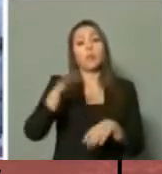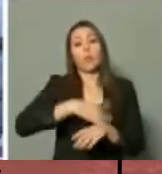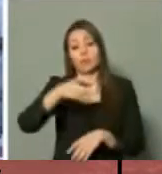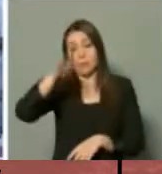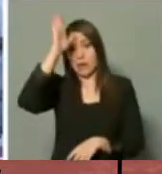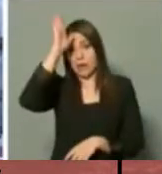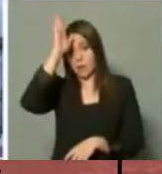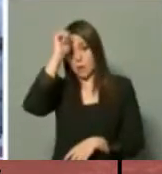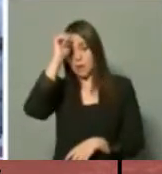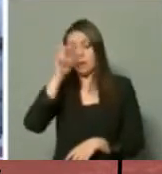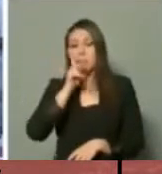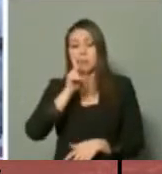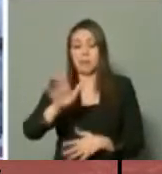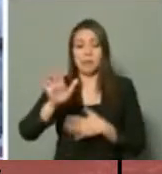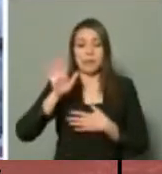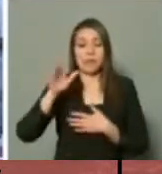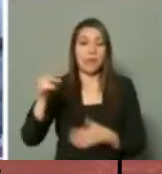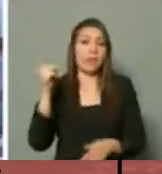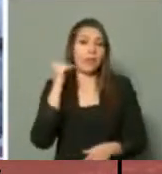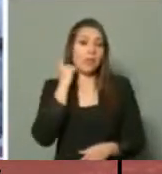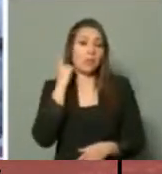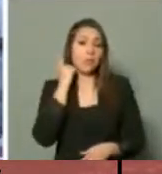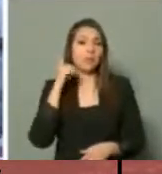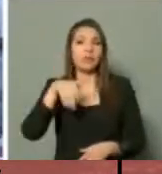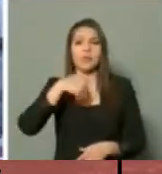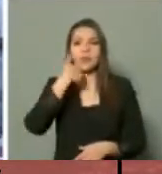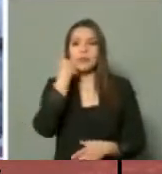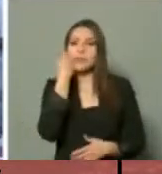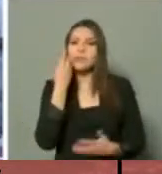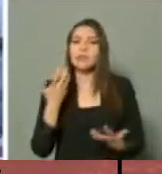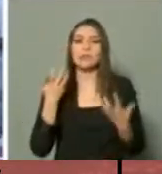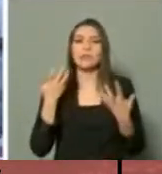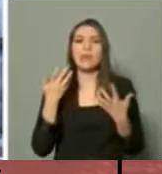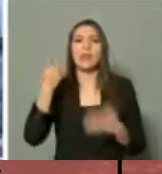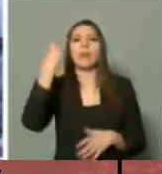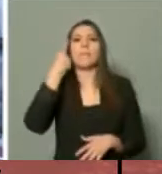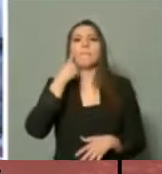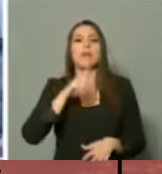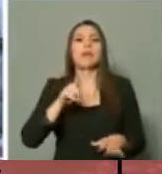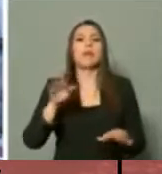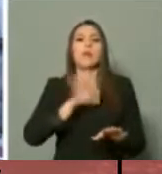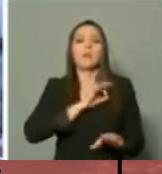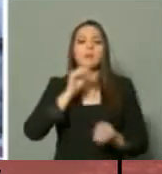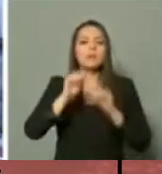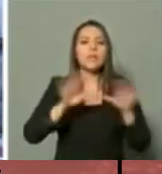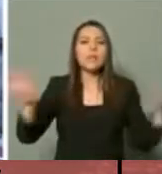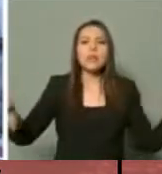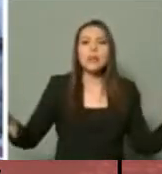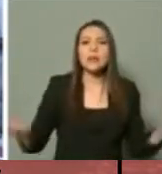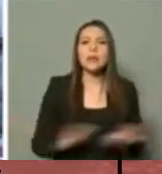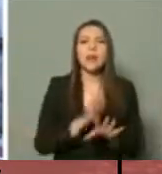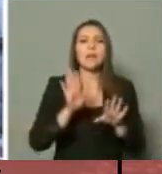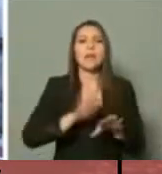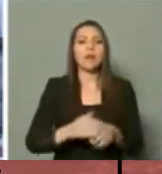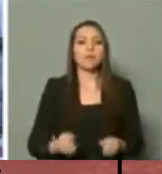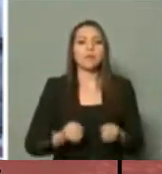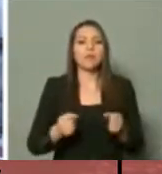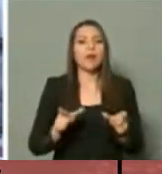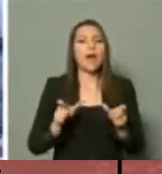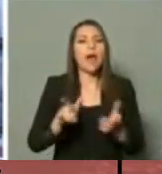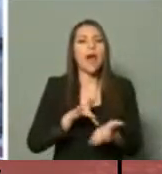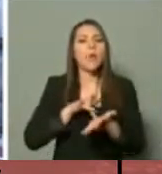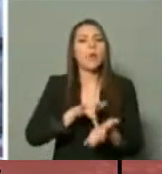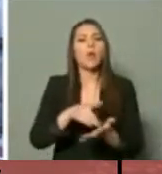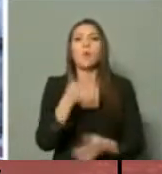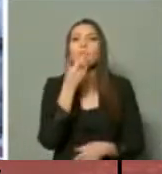compromiso como tu diputada local es que logremos una reestructura integral al sistema de seguridad, que tengamos una mejor policía, una policía